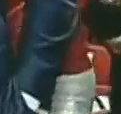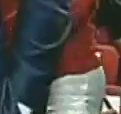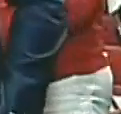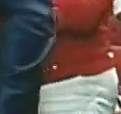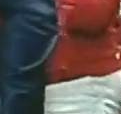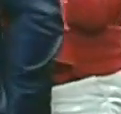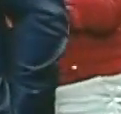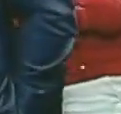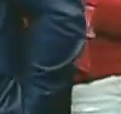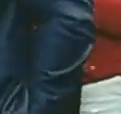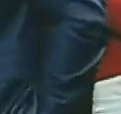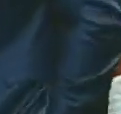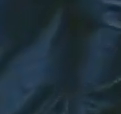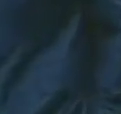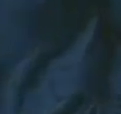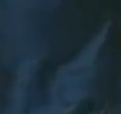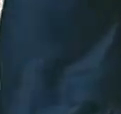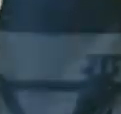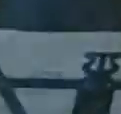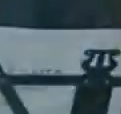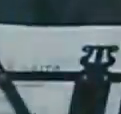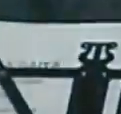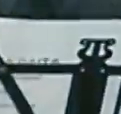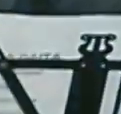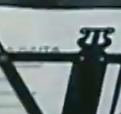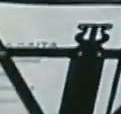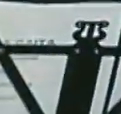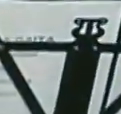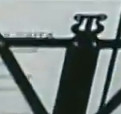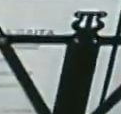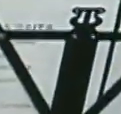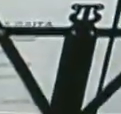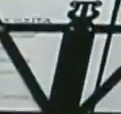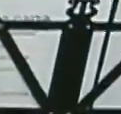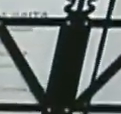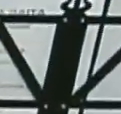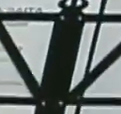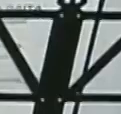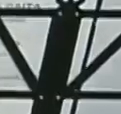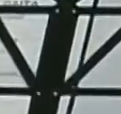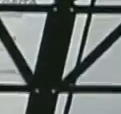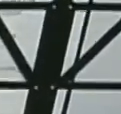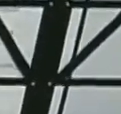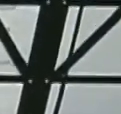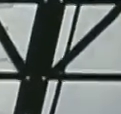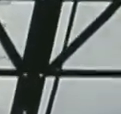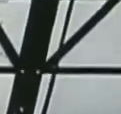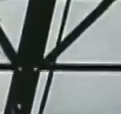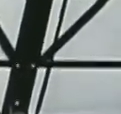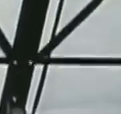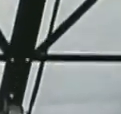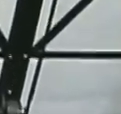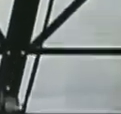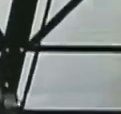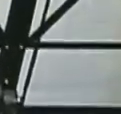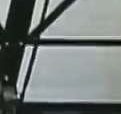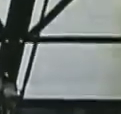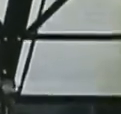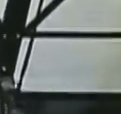Únete a la plataforma donde vas a prosperar. Y es que los venezolanos aquí pueden